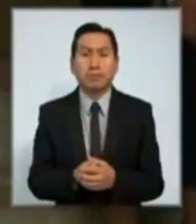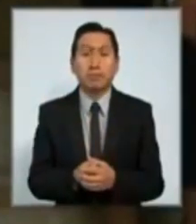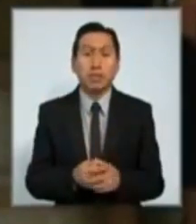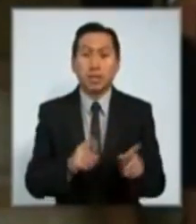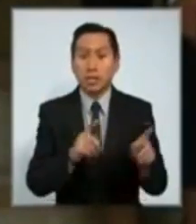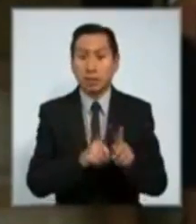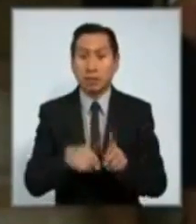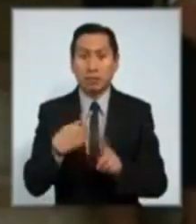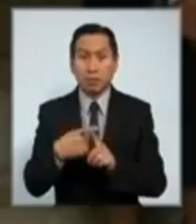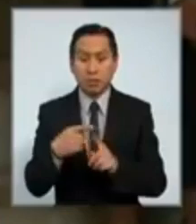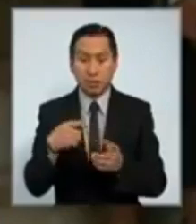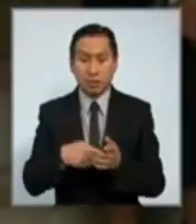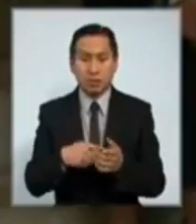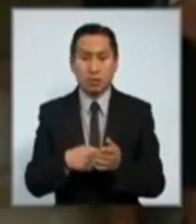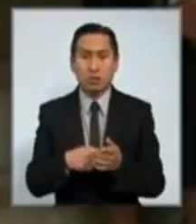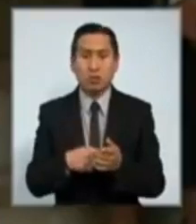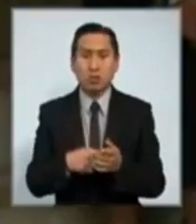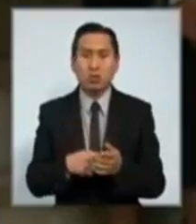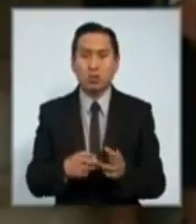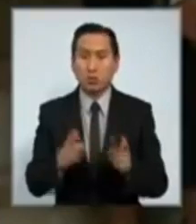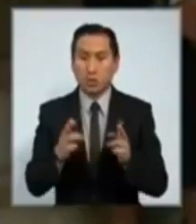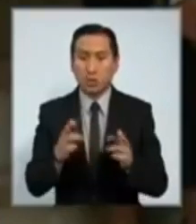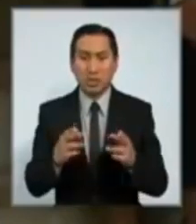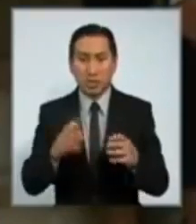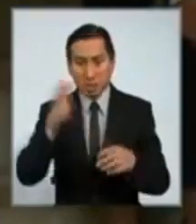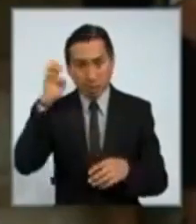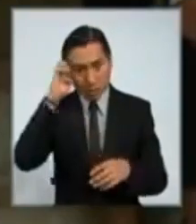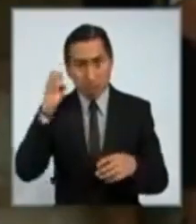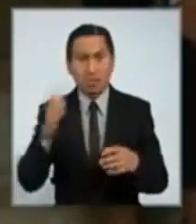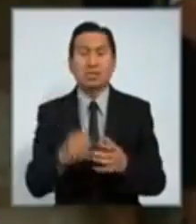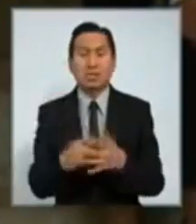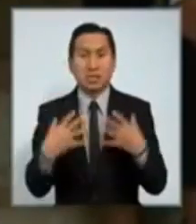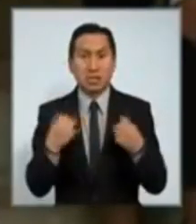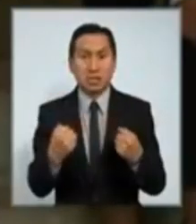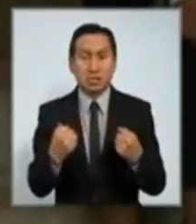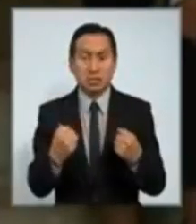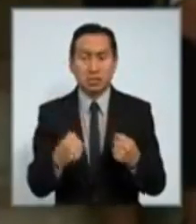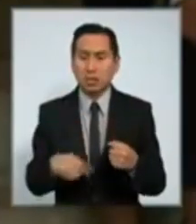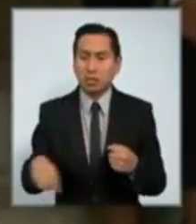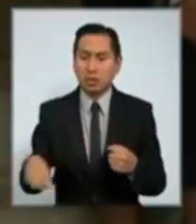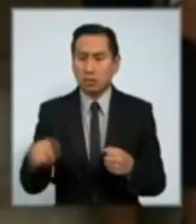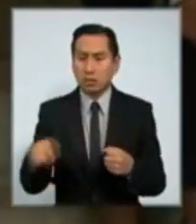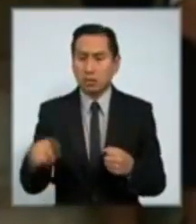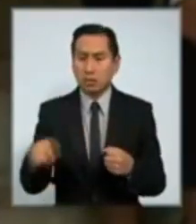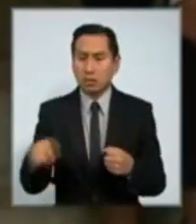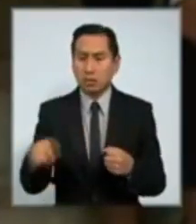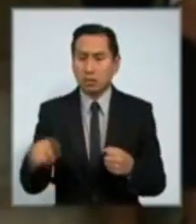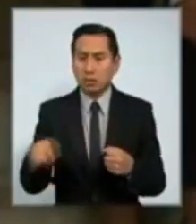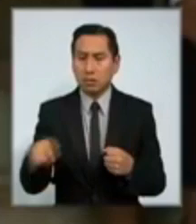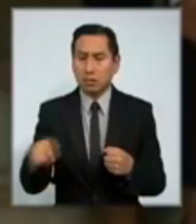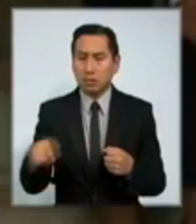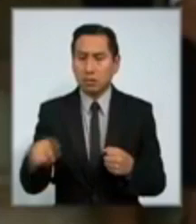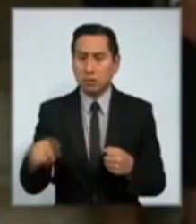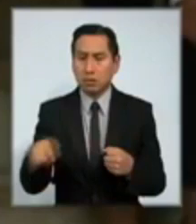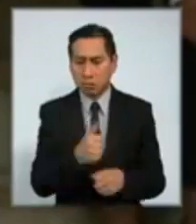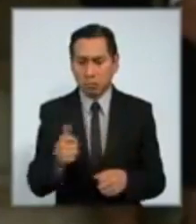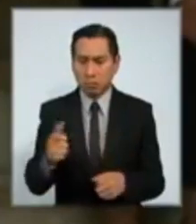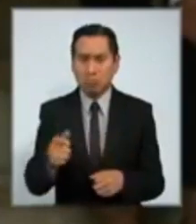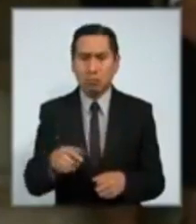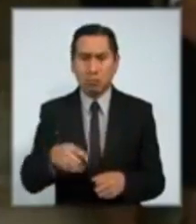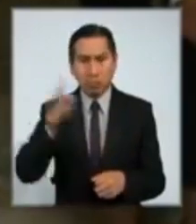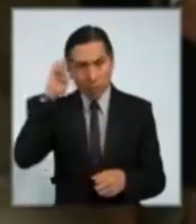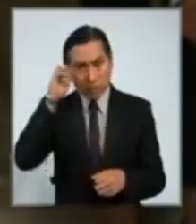También con este estado de emergencia sanitaria queda prohibida la circulación de vehículos públicos